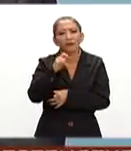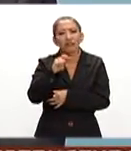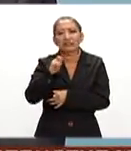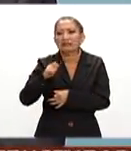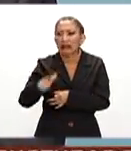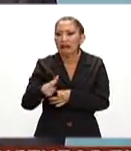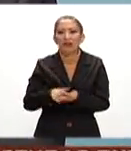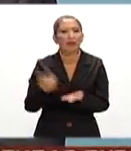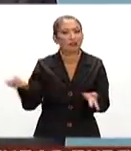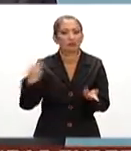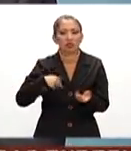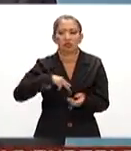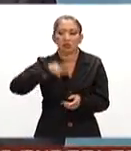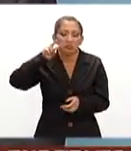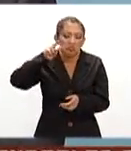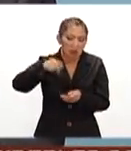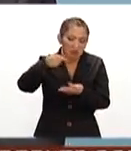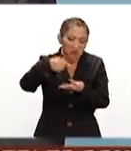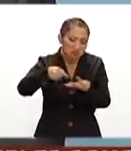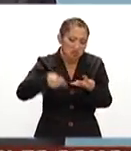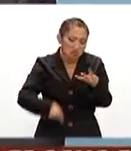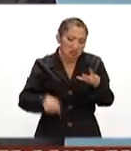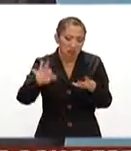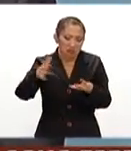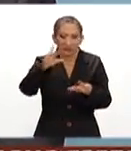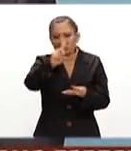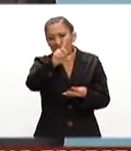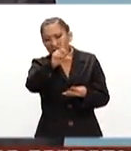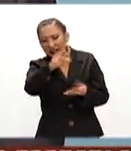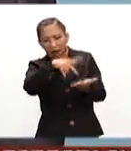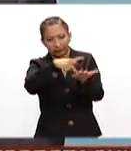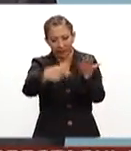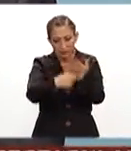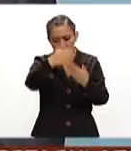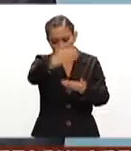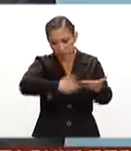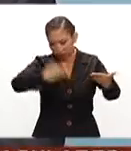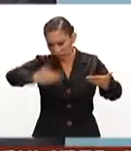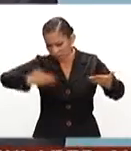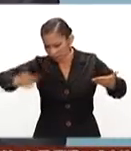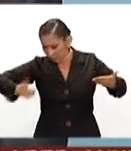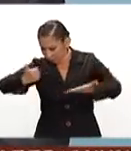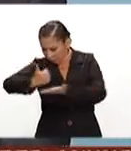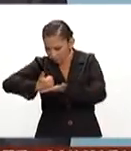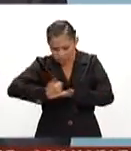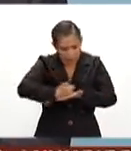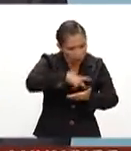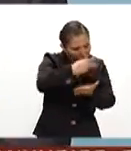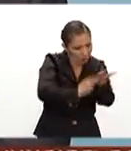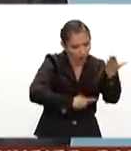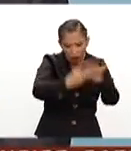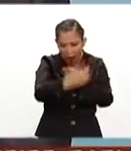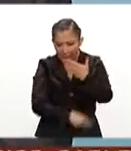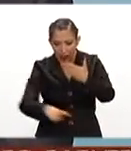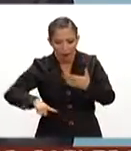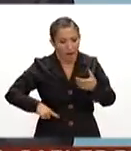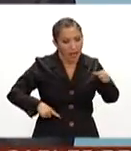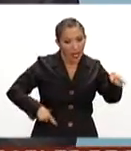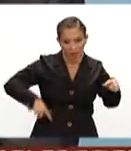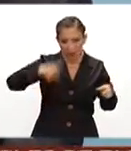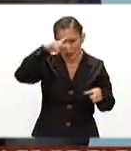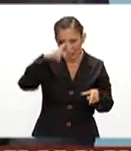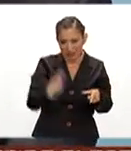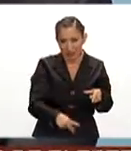estamos identificando ahí cerca de 30 proyectos que nos ayuden, programas más bien del gobierno de